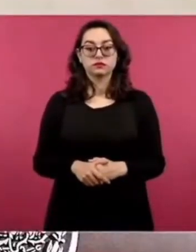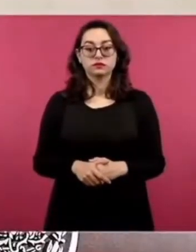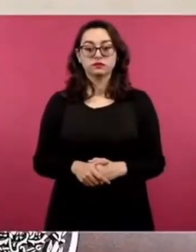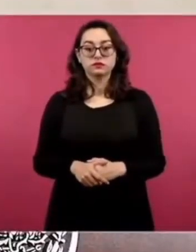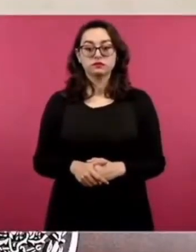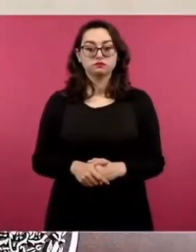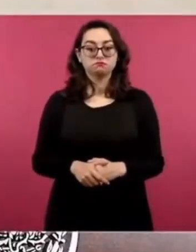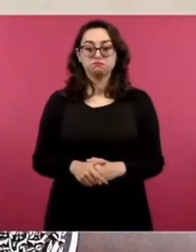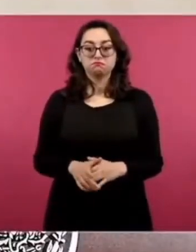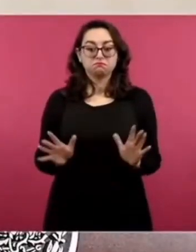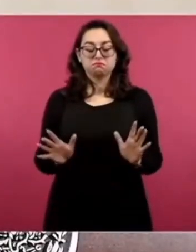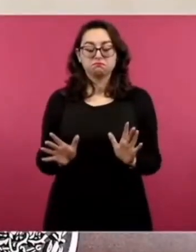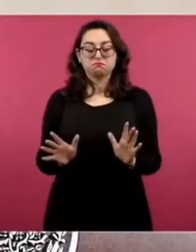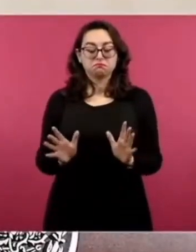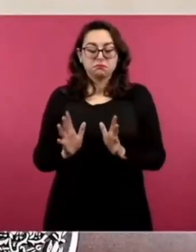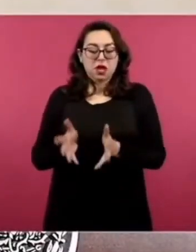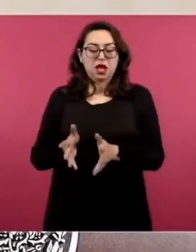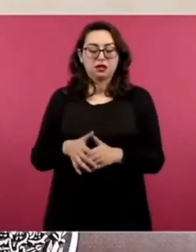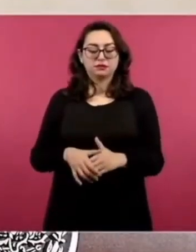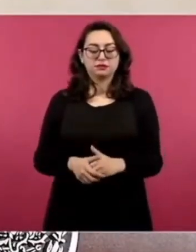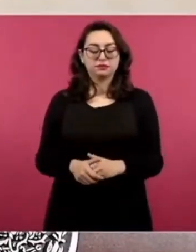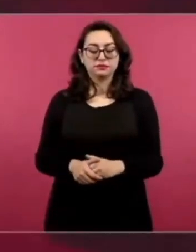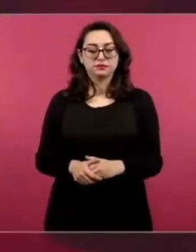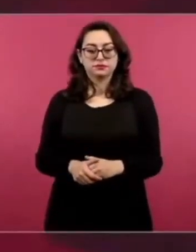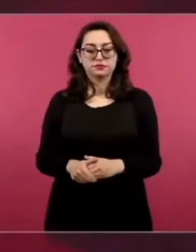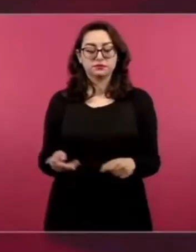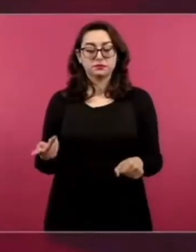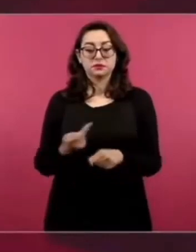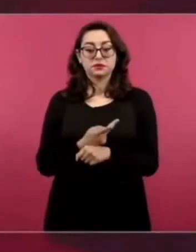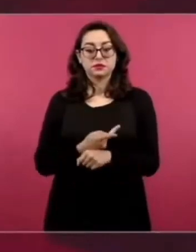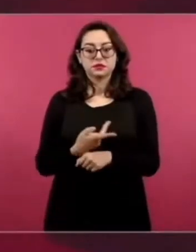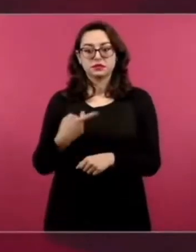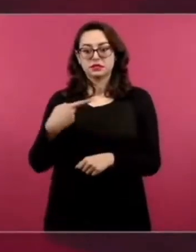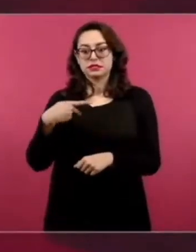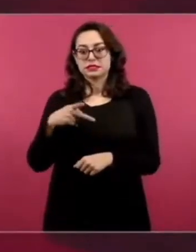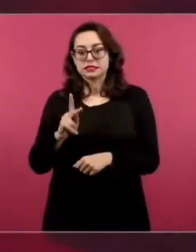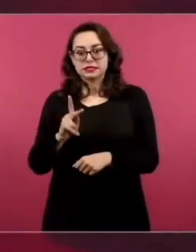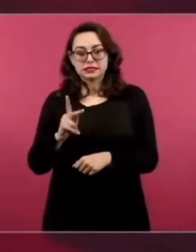Nada más. Pero sí andan, ¿no?